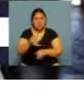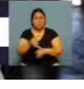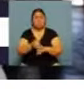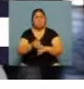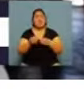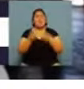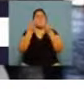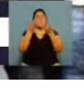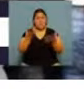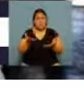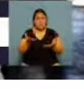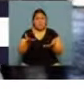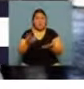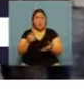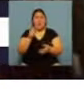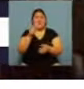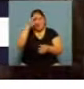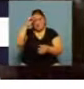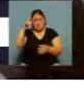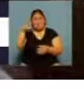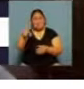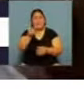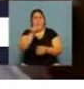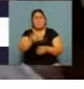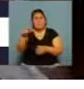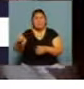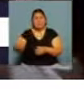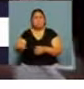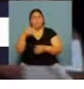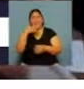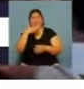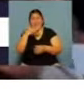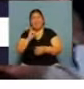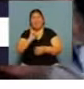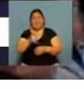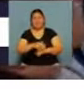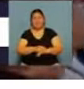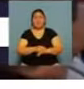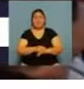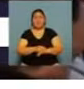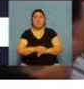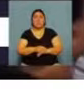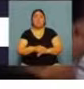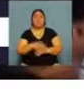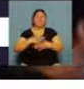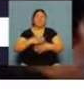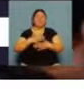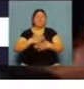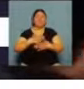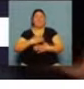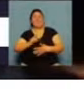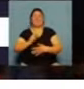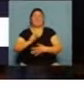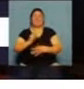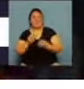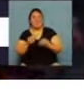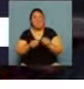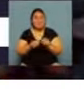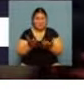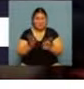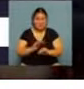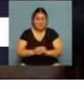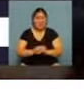mejoras, donde capacita a sus compañeros, la verdad que es un hecho que me llena de orgullo y de satisfacción, y